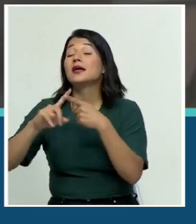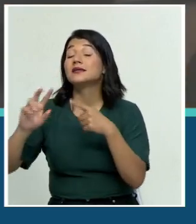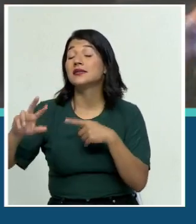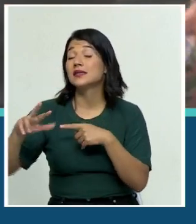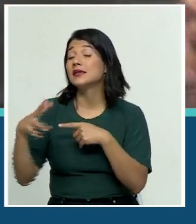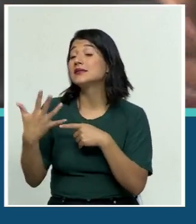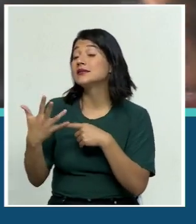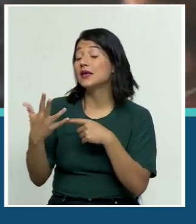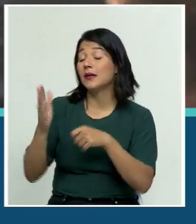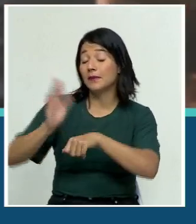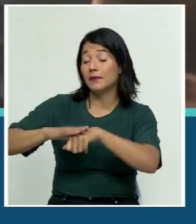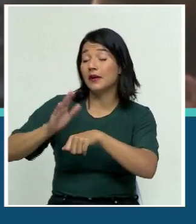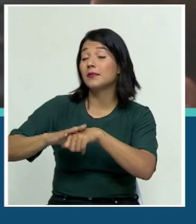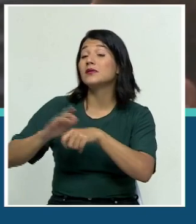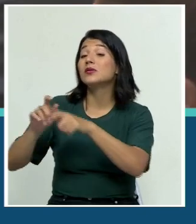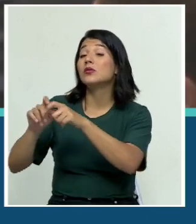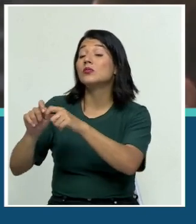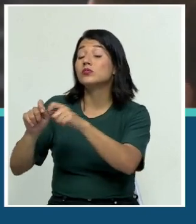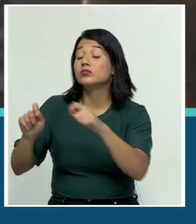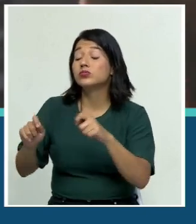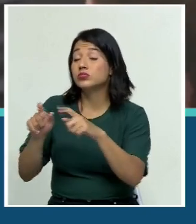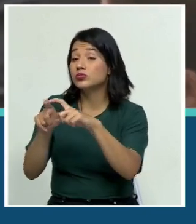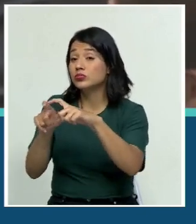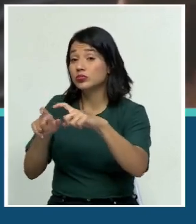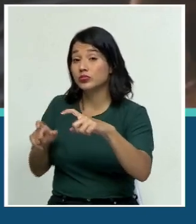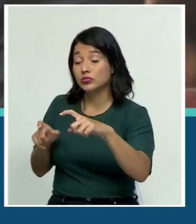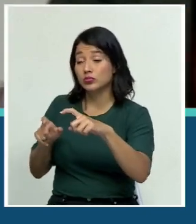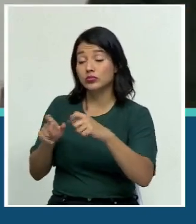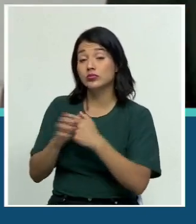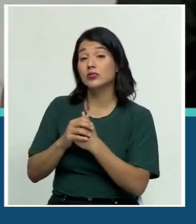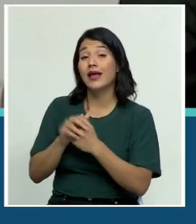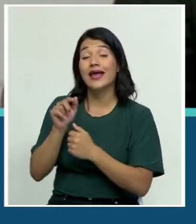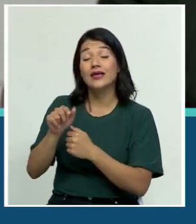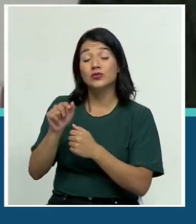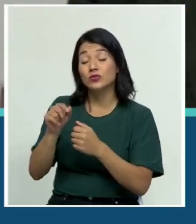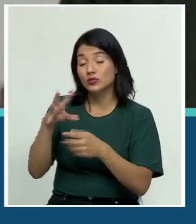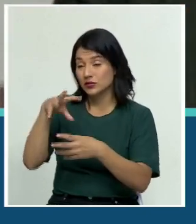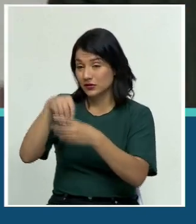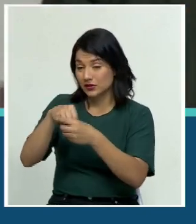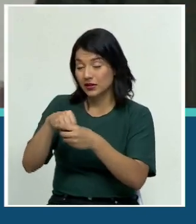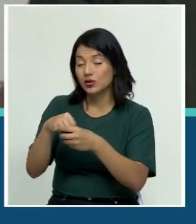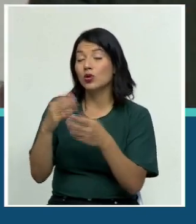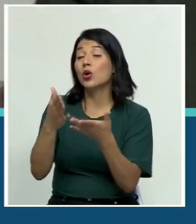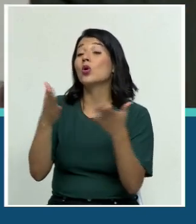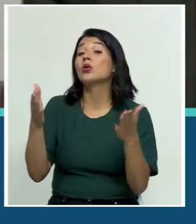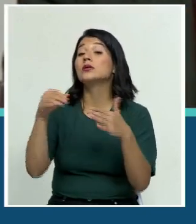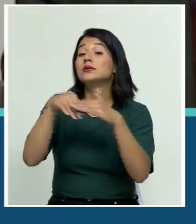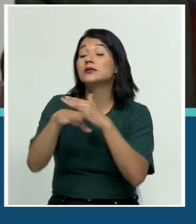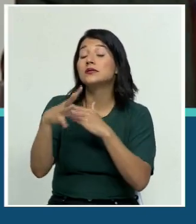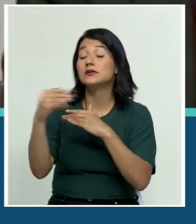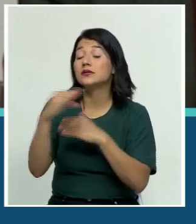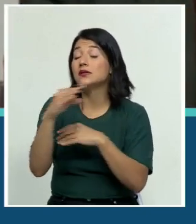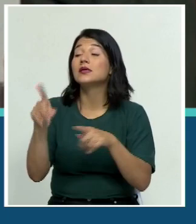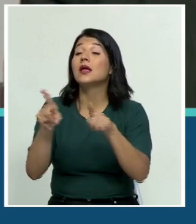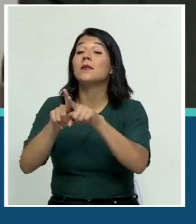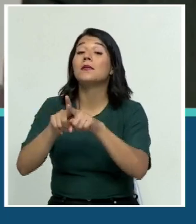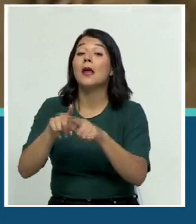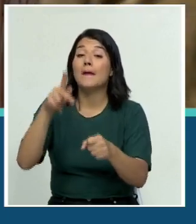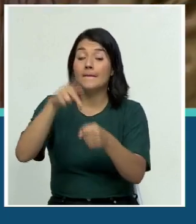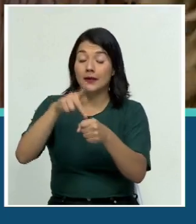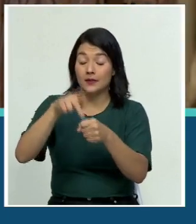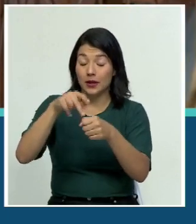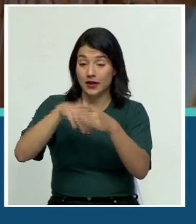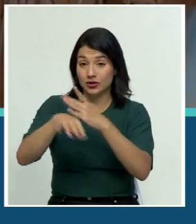de consanguinidad o afinidad. La declaración no solo contempla los bienes, sino también la participación que tienen en sociedades jurídicas